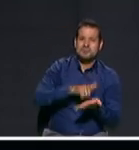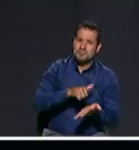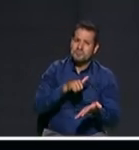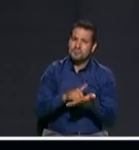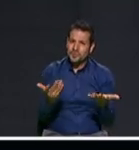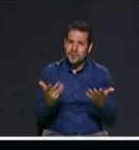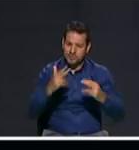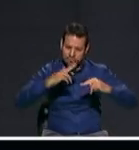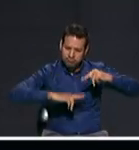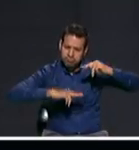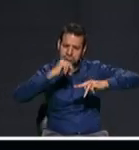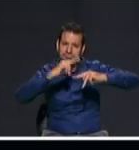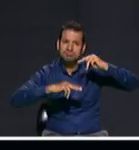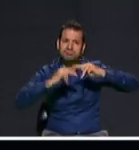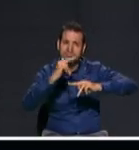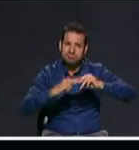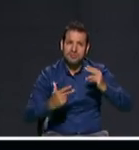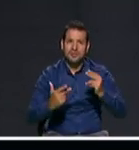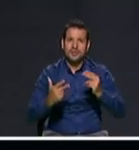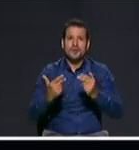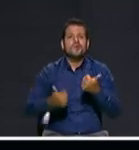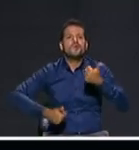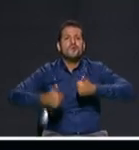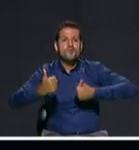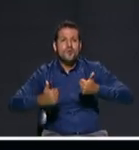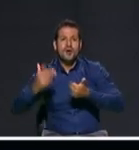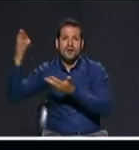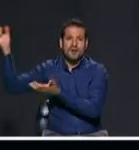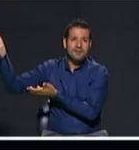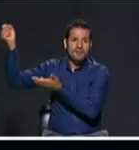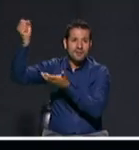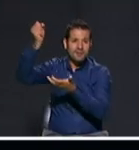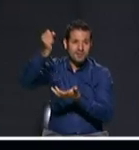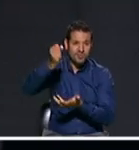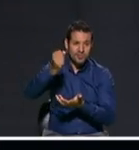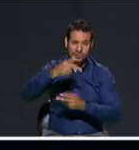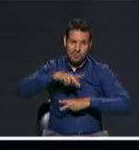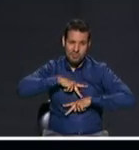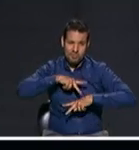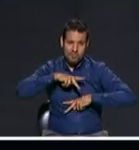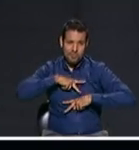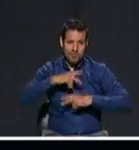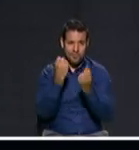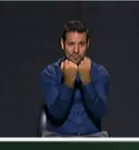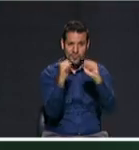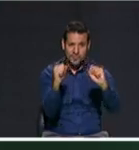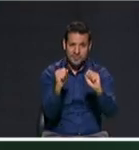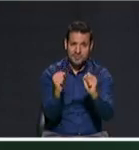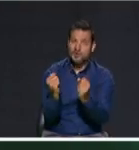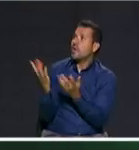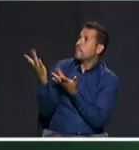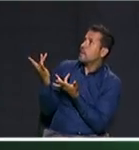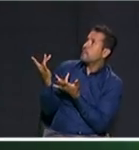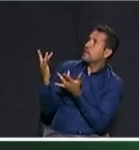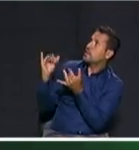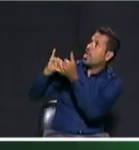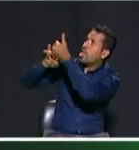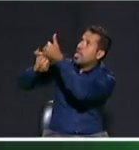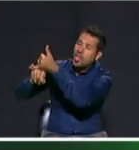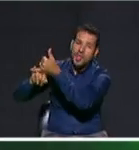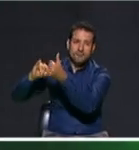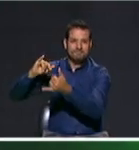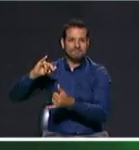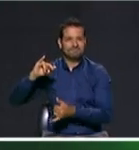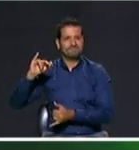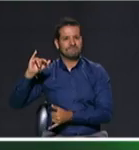hacer las obras y contar con las que pueda ser con recursos del municipio no solamente con recursos de la nación muchas gracias del turno ahora para el